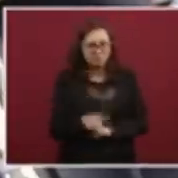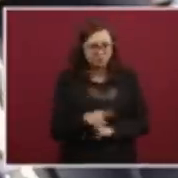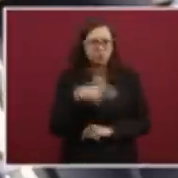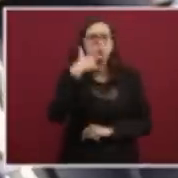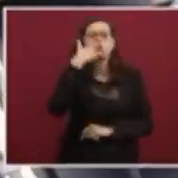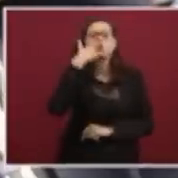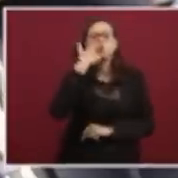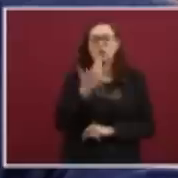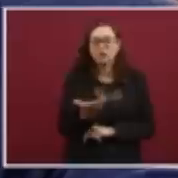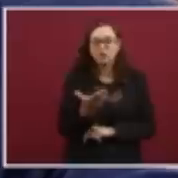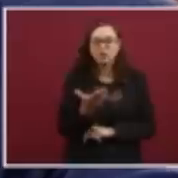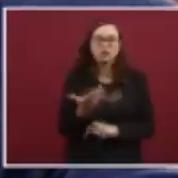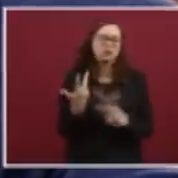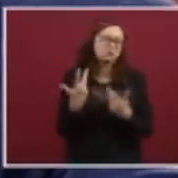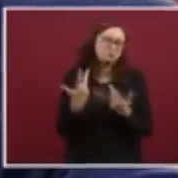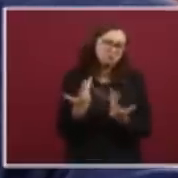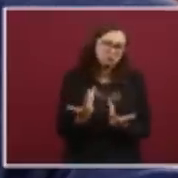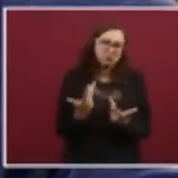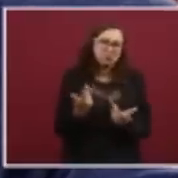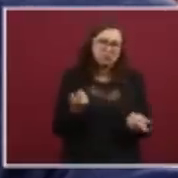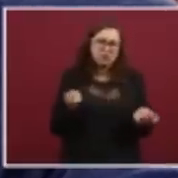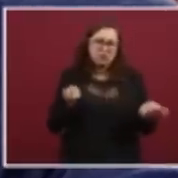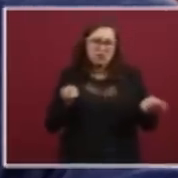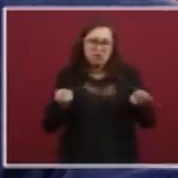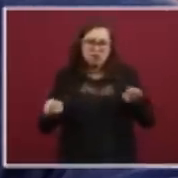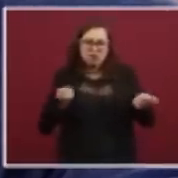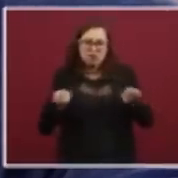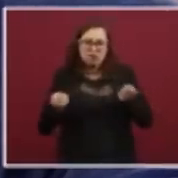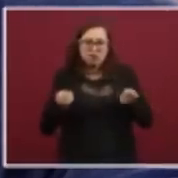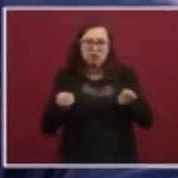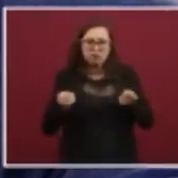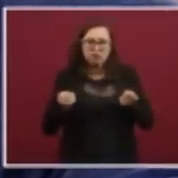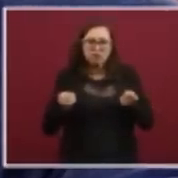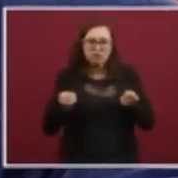dispuestos que sean integrados bajo nuestra misma